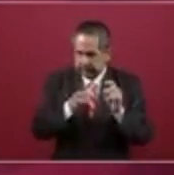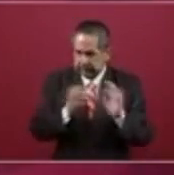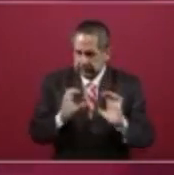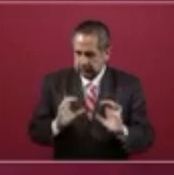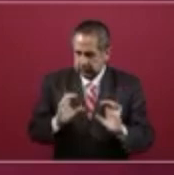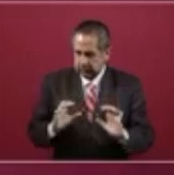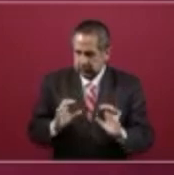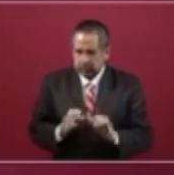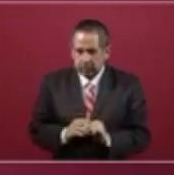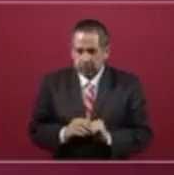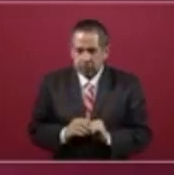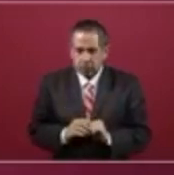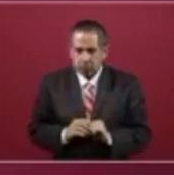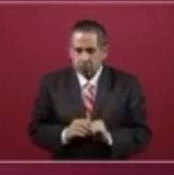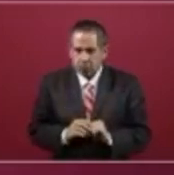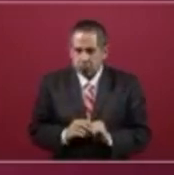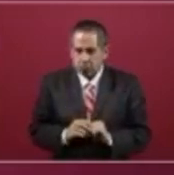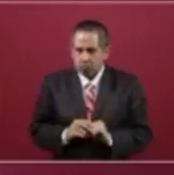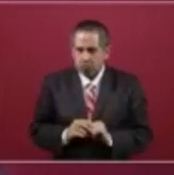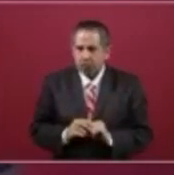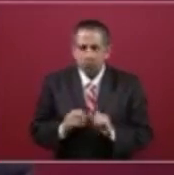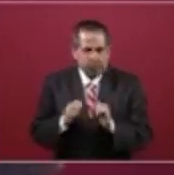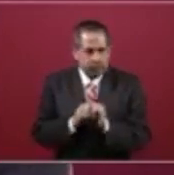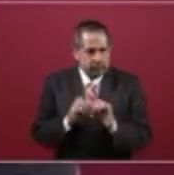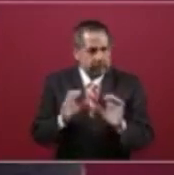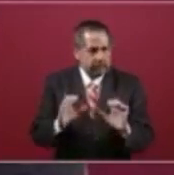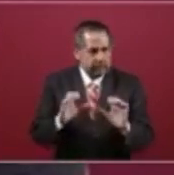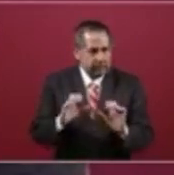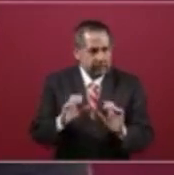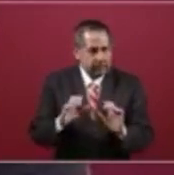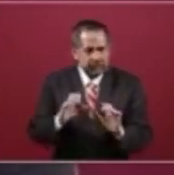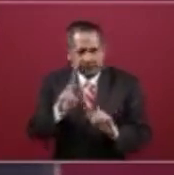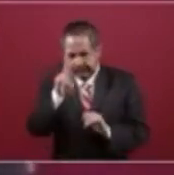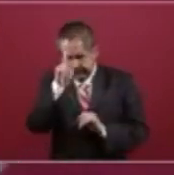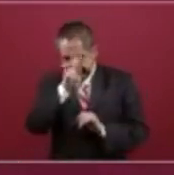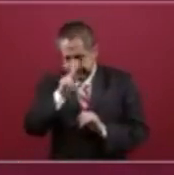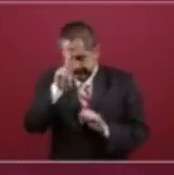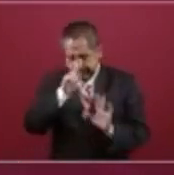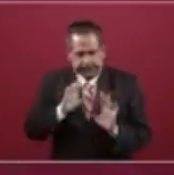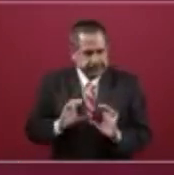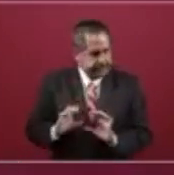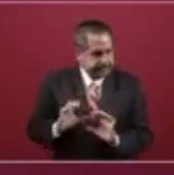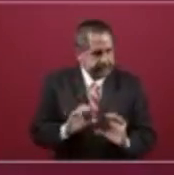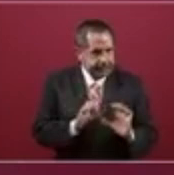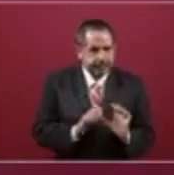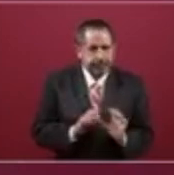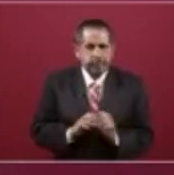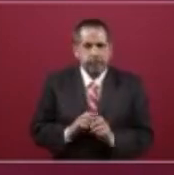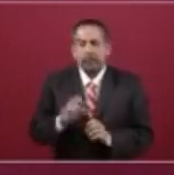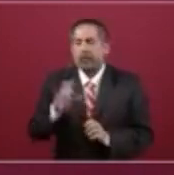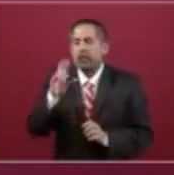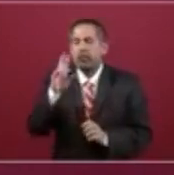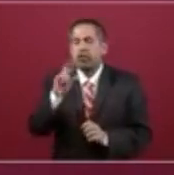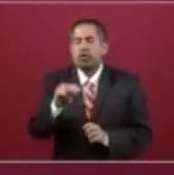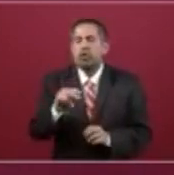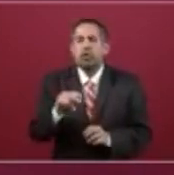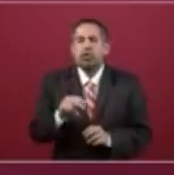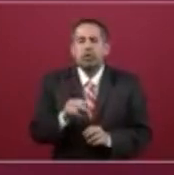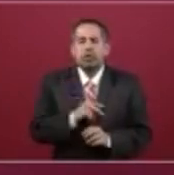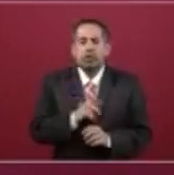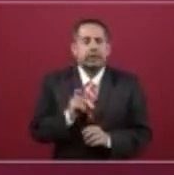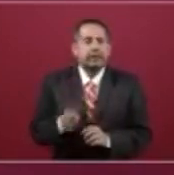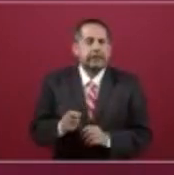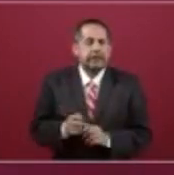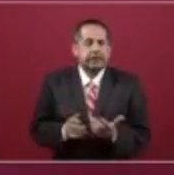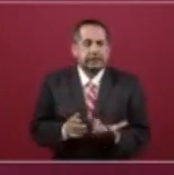vamos a actuar de manera precavida. No se